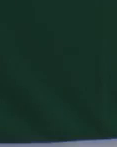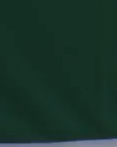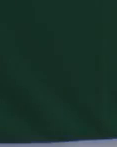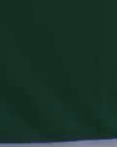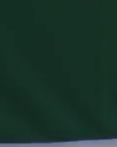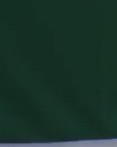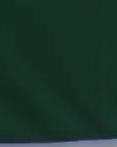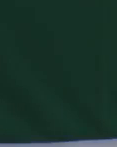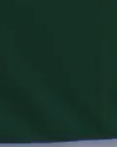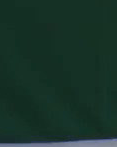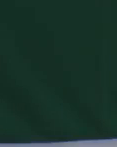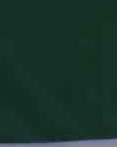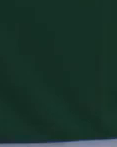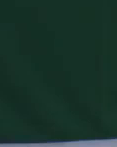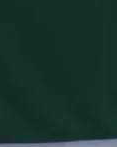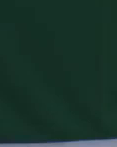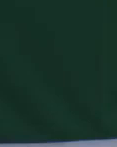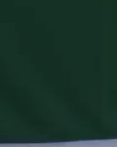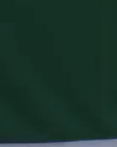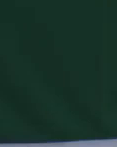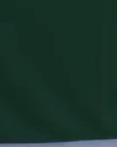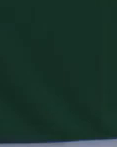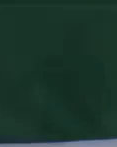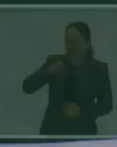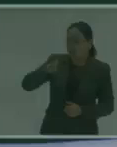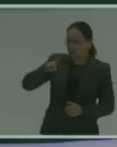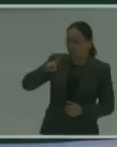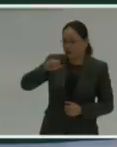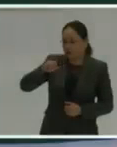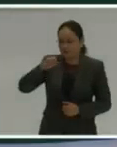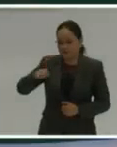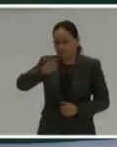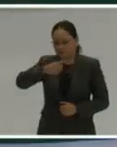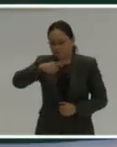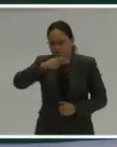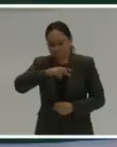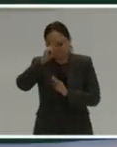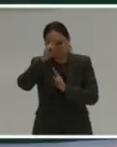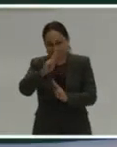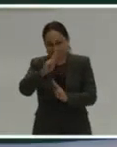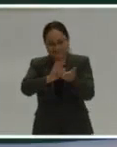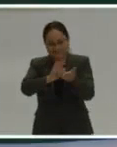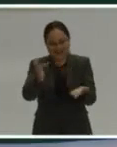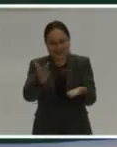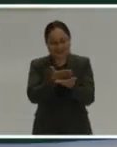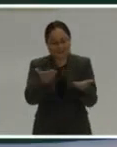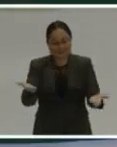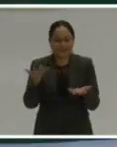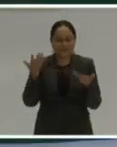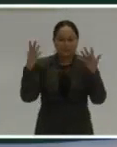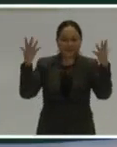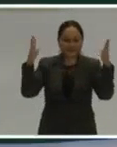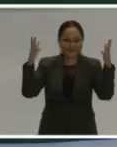seguro que todos le agradecemos la misma con un fuerte aplauso. Muchas gracias. Muchas gracias.